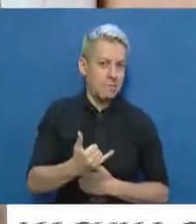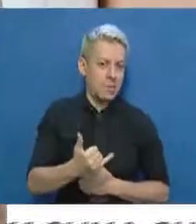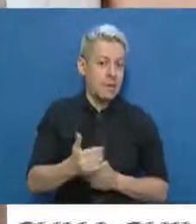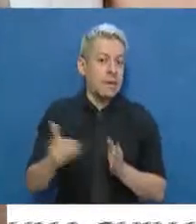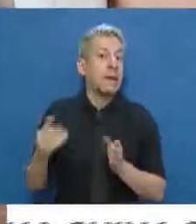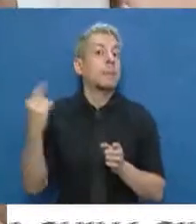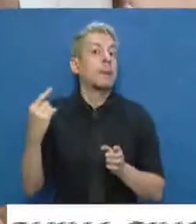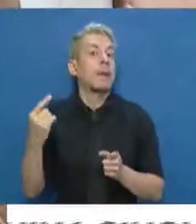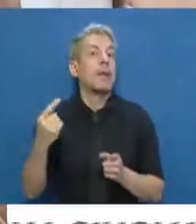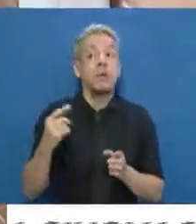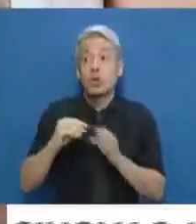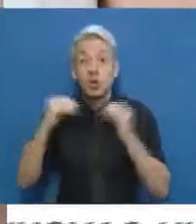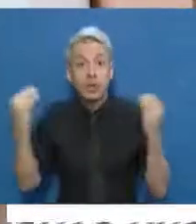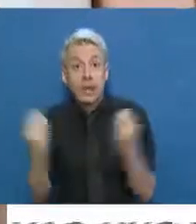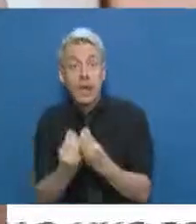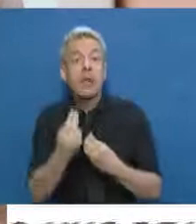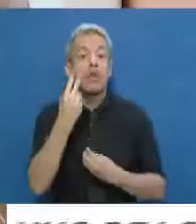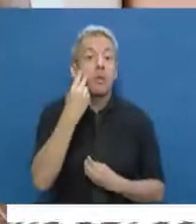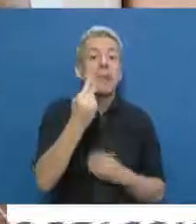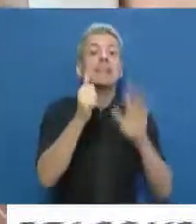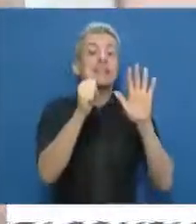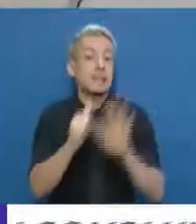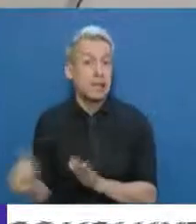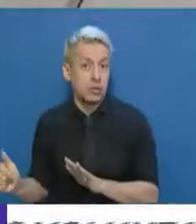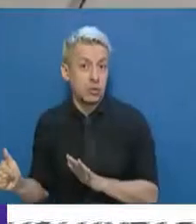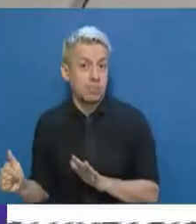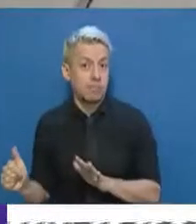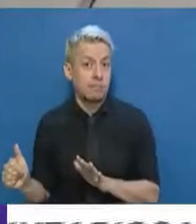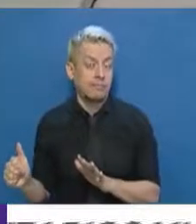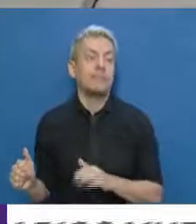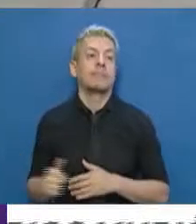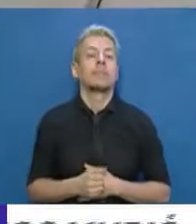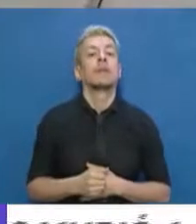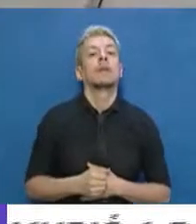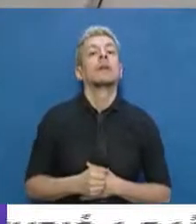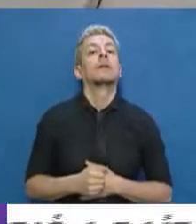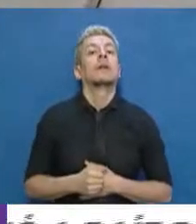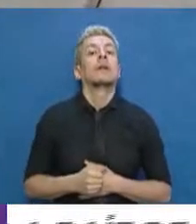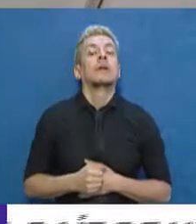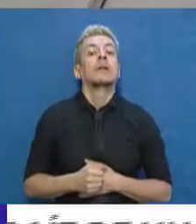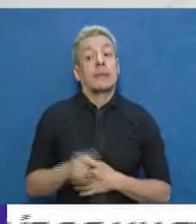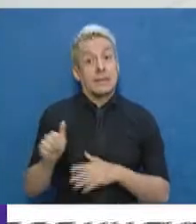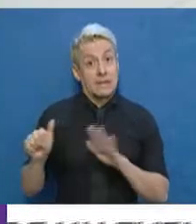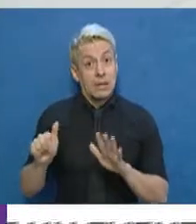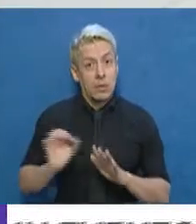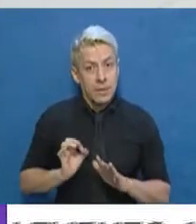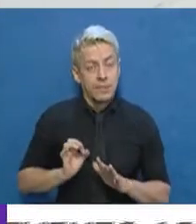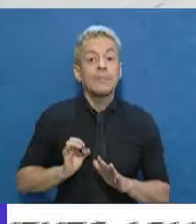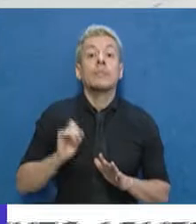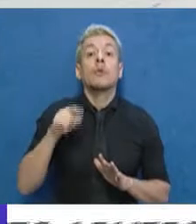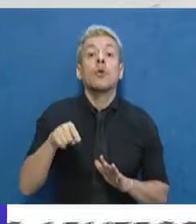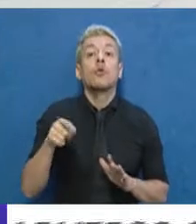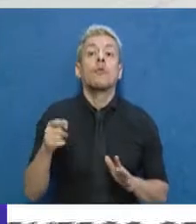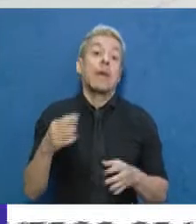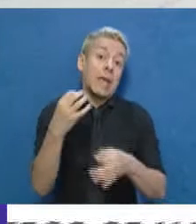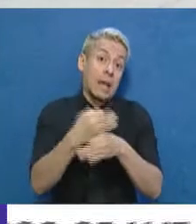de 2.600 que hay en total de la educación técnica en sexto año. Hoy la educación técnica está volviendo a la